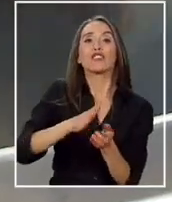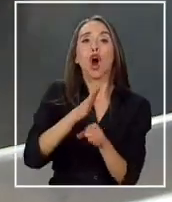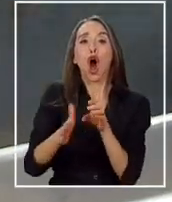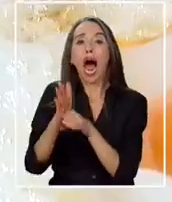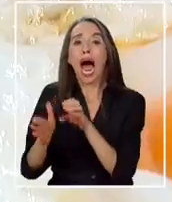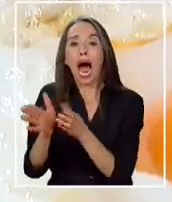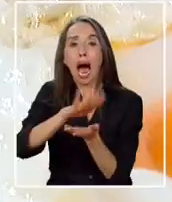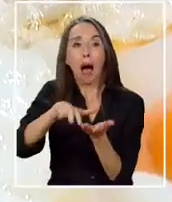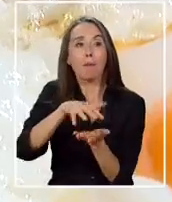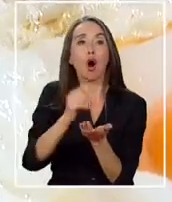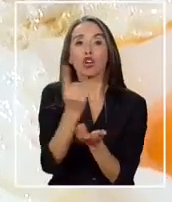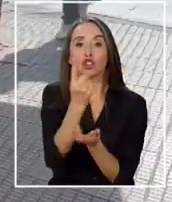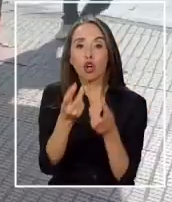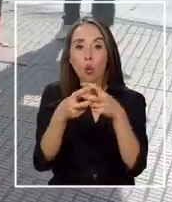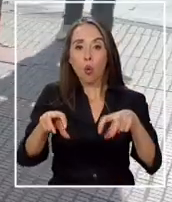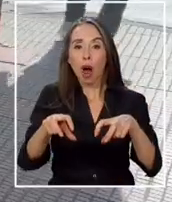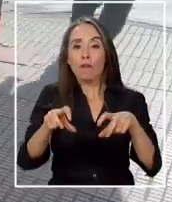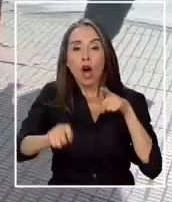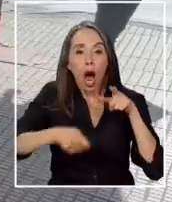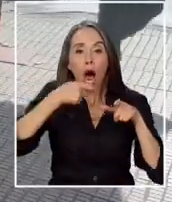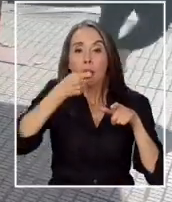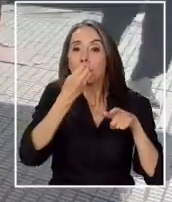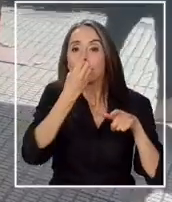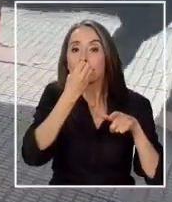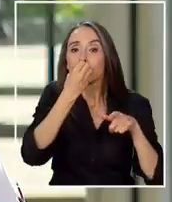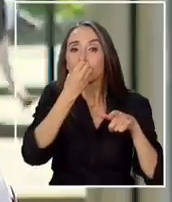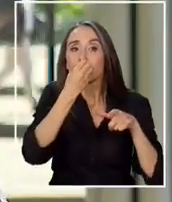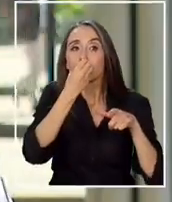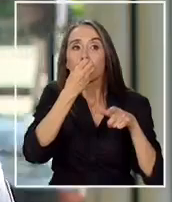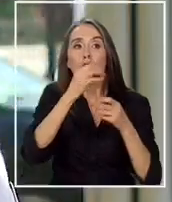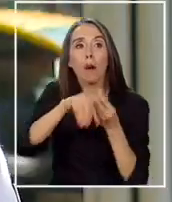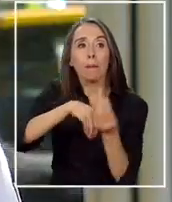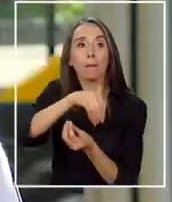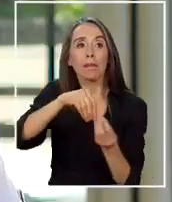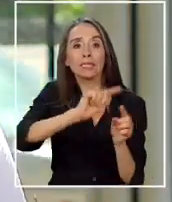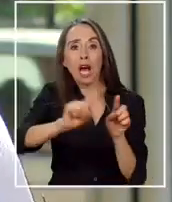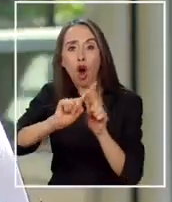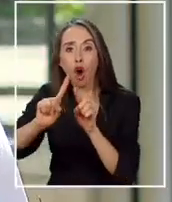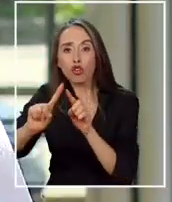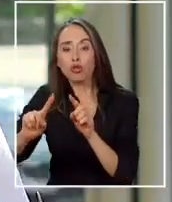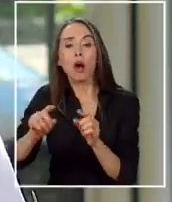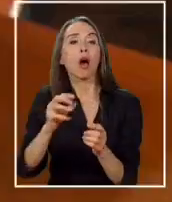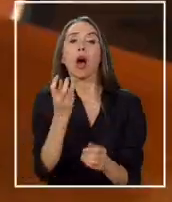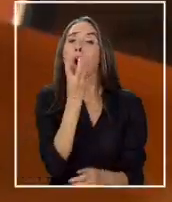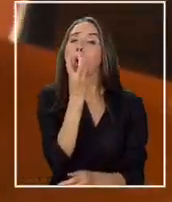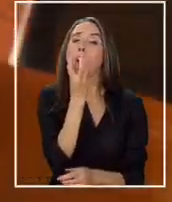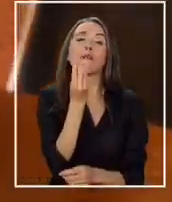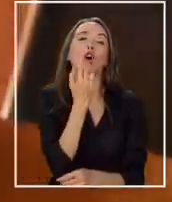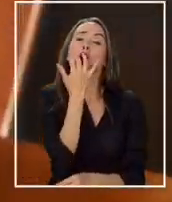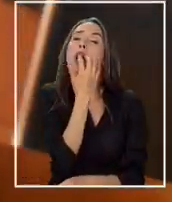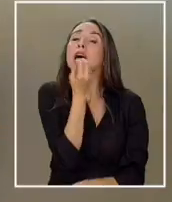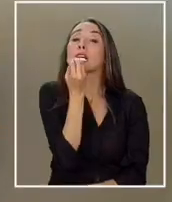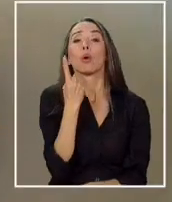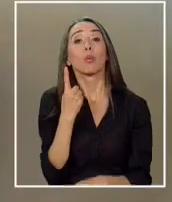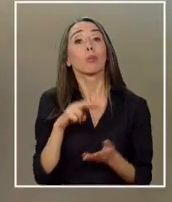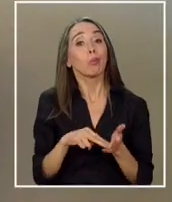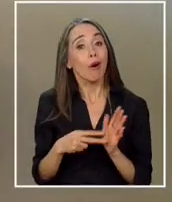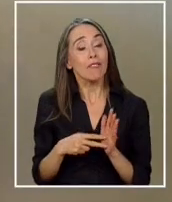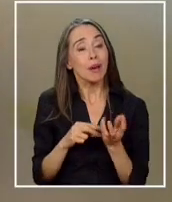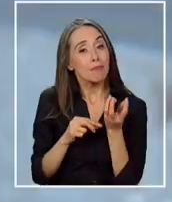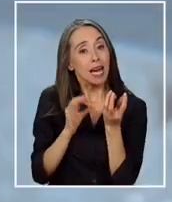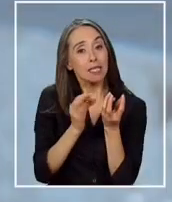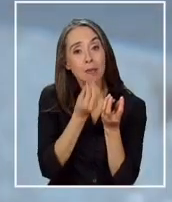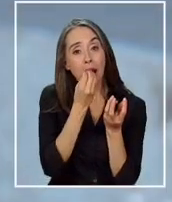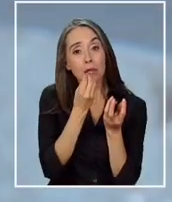jamón o una palita sola, el huevo se puede mezclar con varios ingredientes y es muy rico. El único problema con este